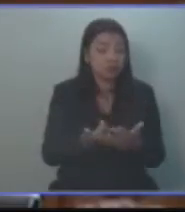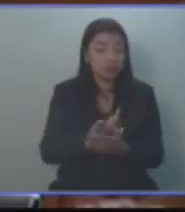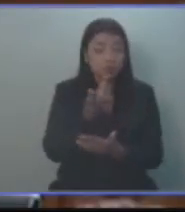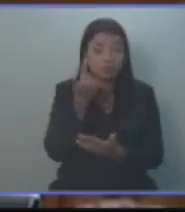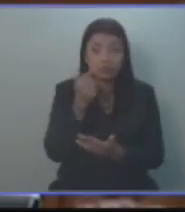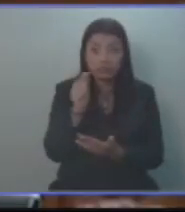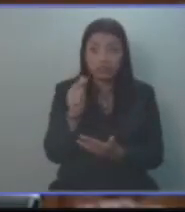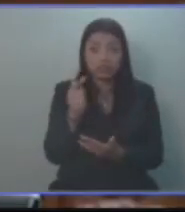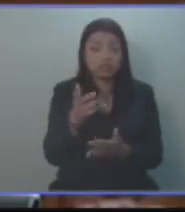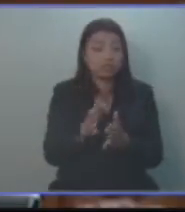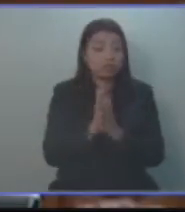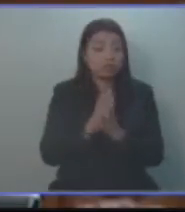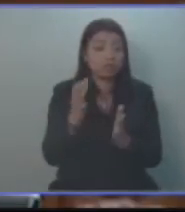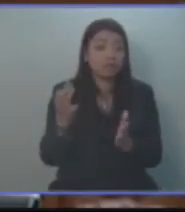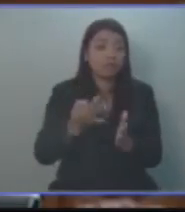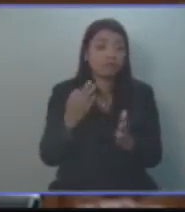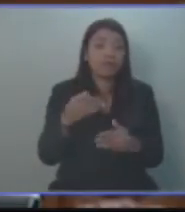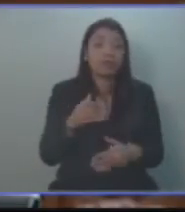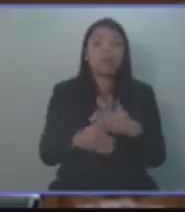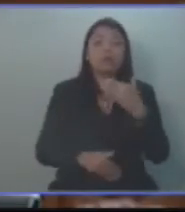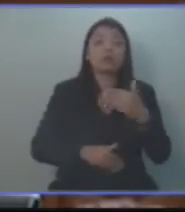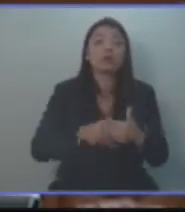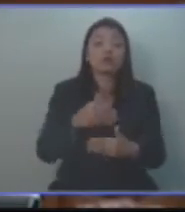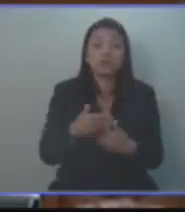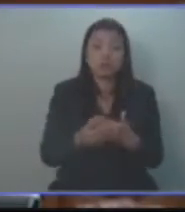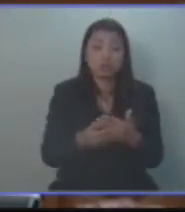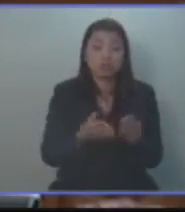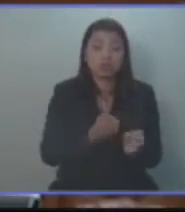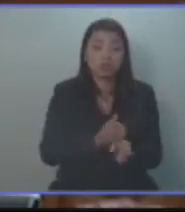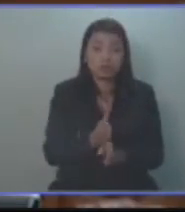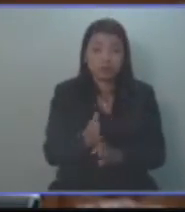donde se solicite realizar el proceso de formación.